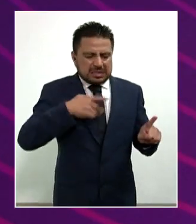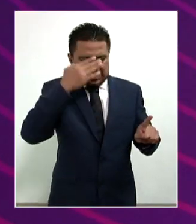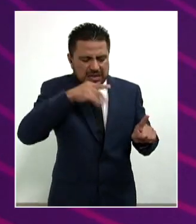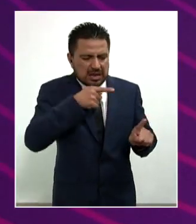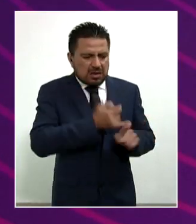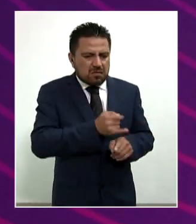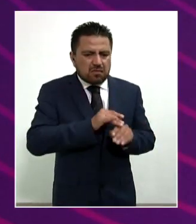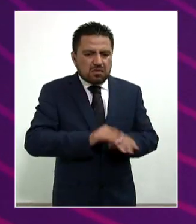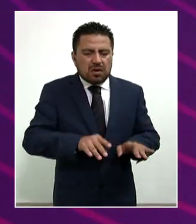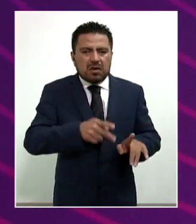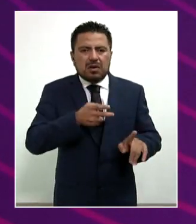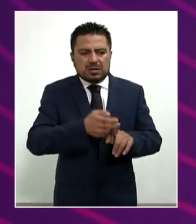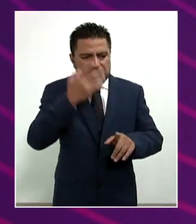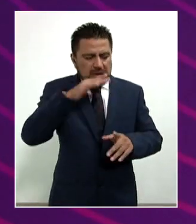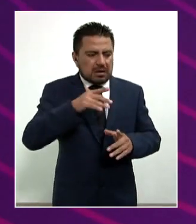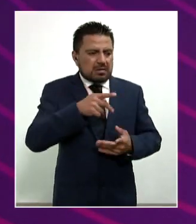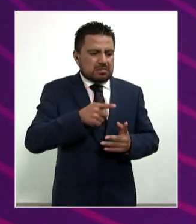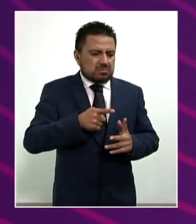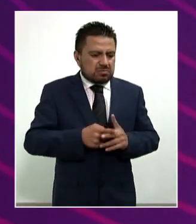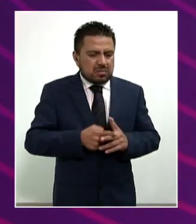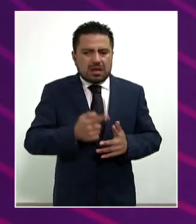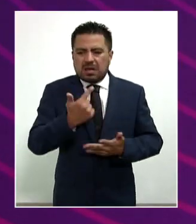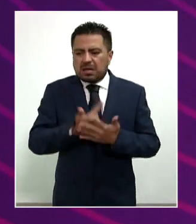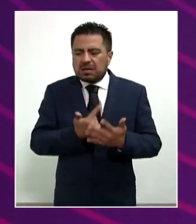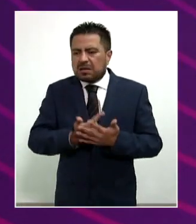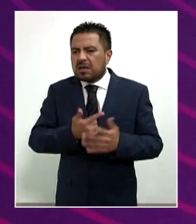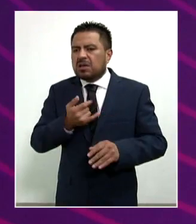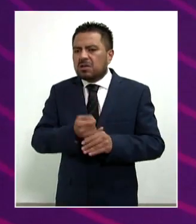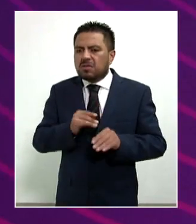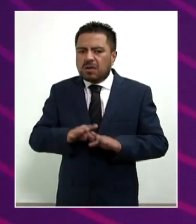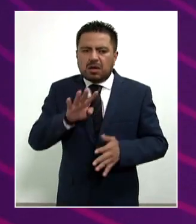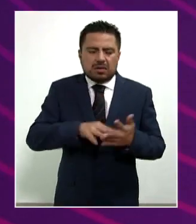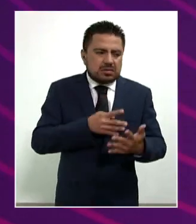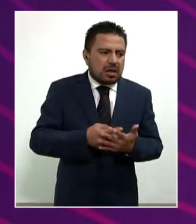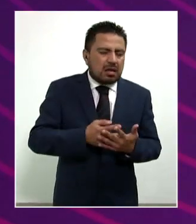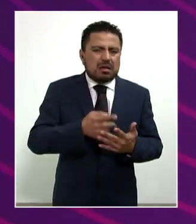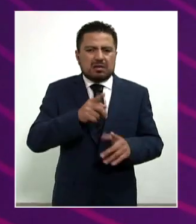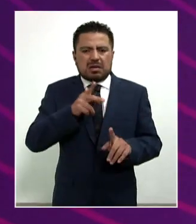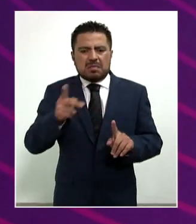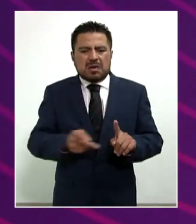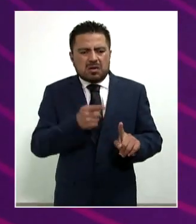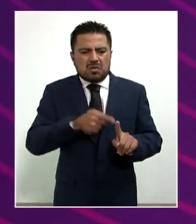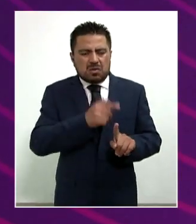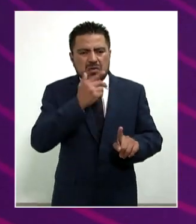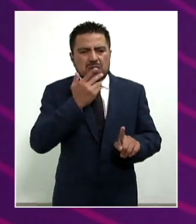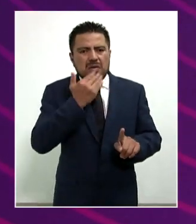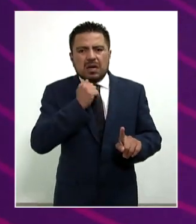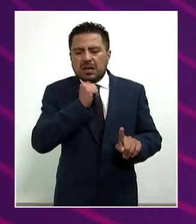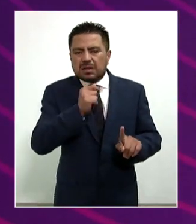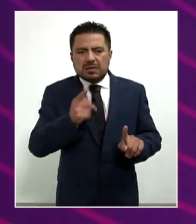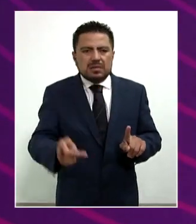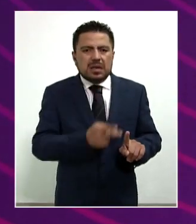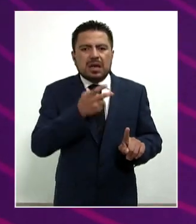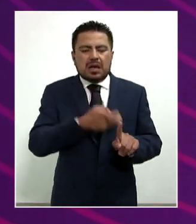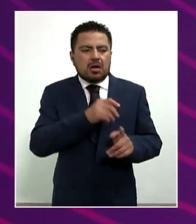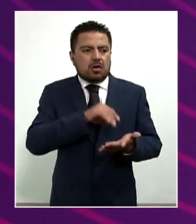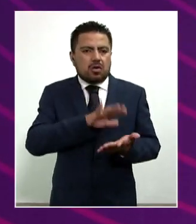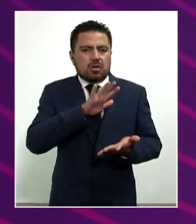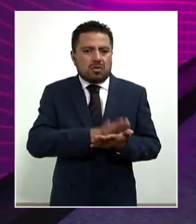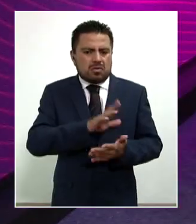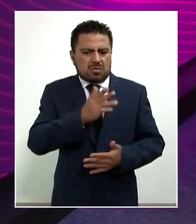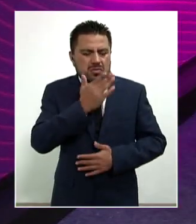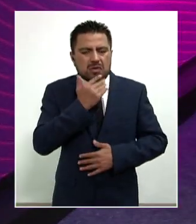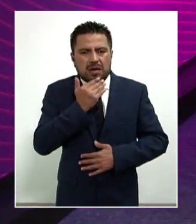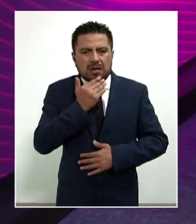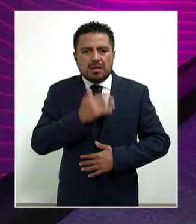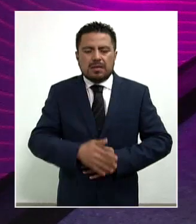de datos, sabía de economía, sabía de estadística, sabía que esa pregunta no decía eso, no era de ocupación la